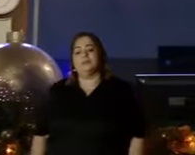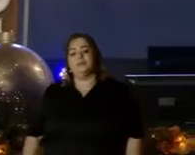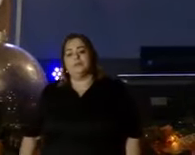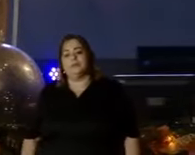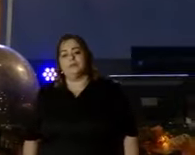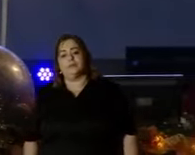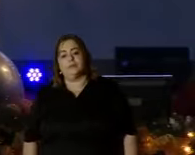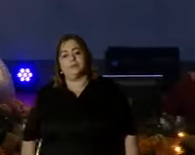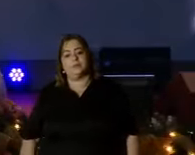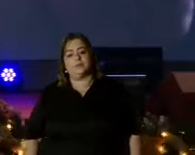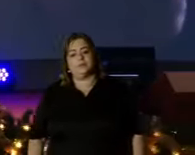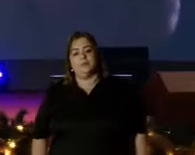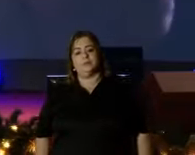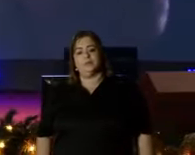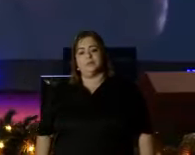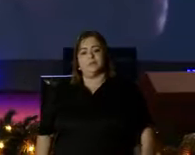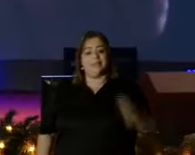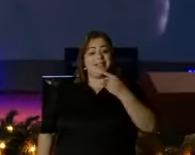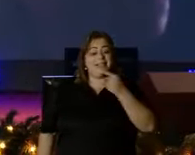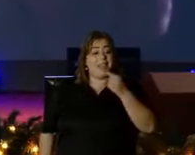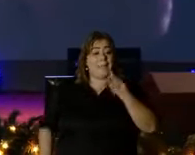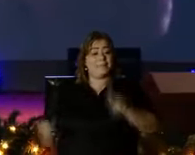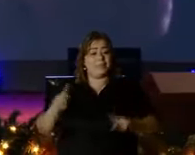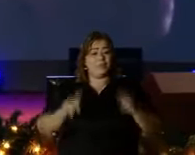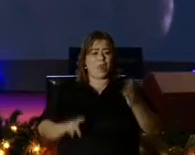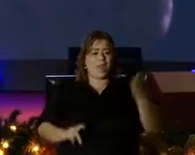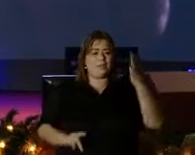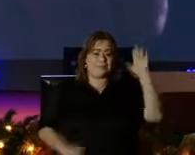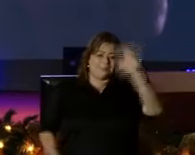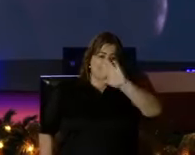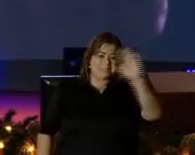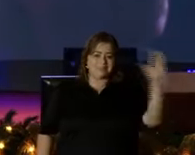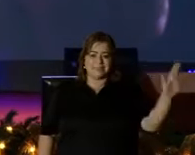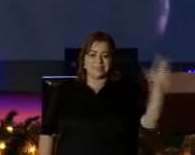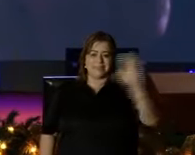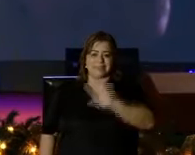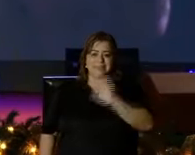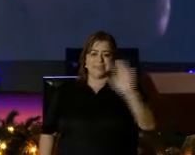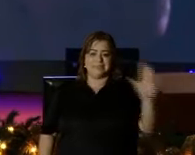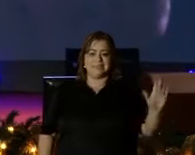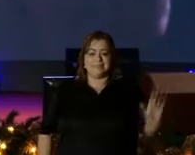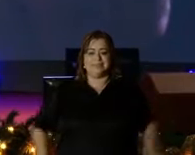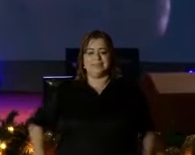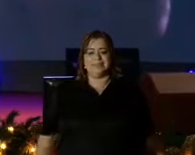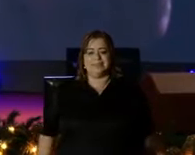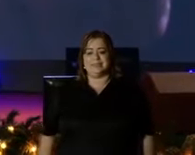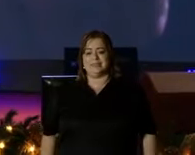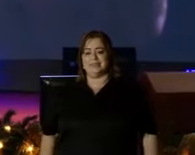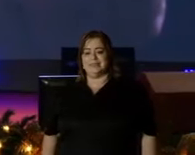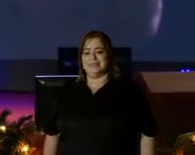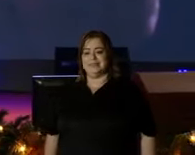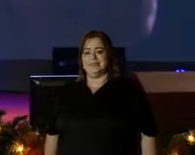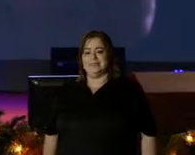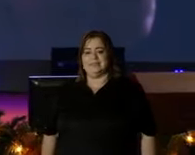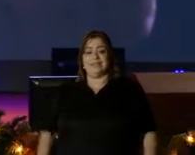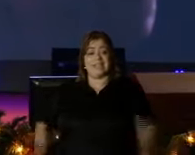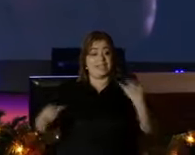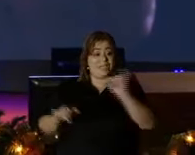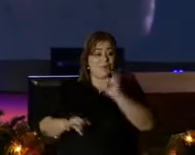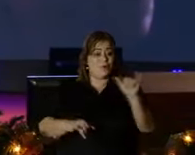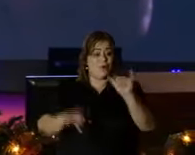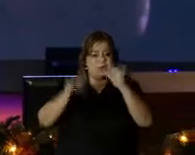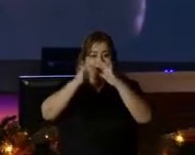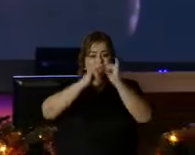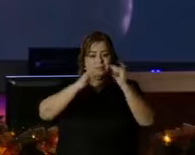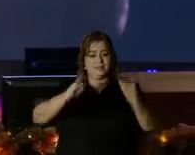¿Te acuerdas, Pili? Yo mandaba a la gente a saludar. Y había un pueblo que saludaba. Igual el primer templo, igual en la carpa. Todo es barata la carpa. Y nosotros